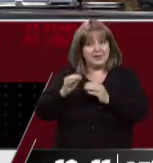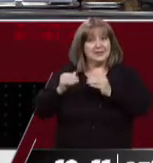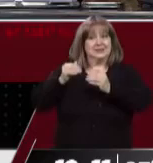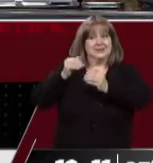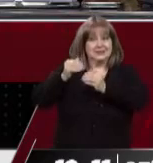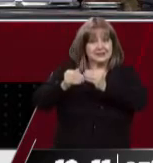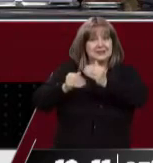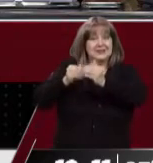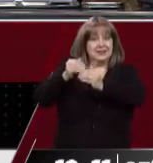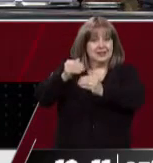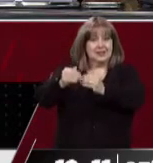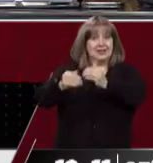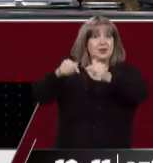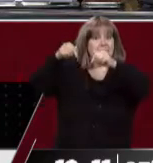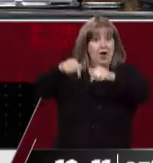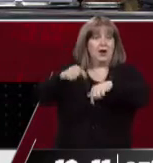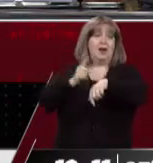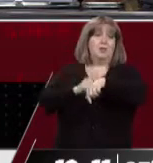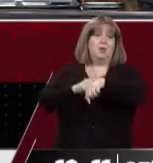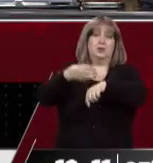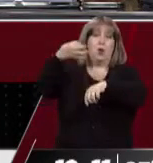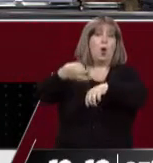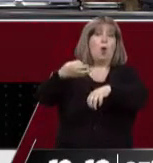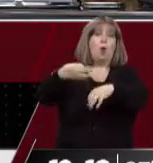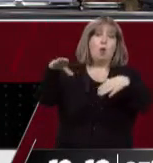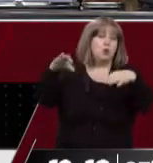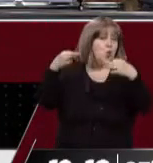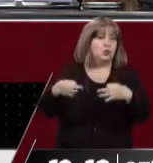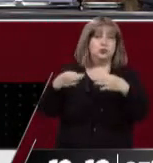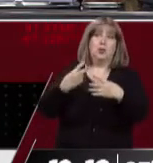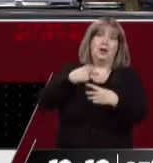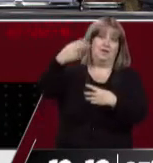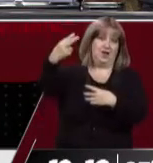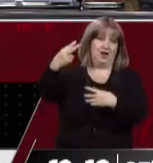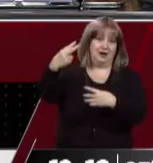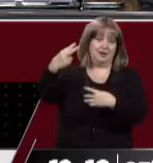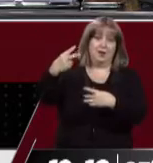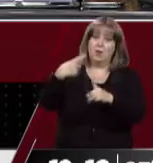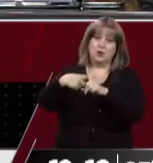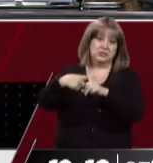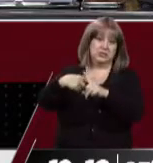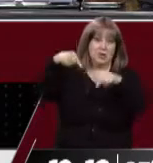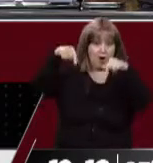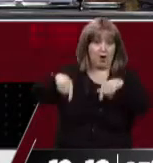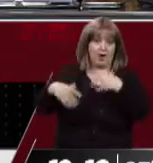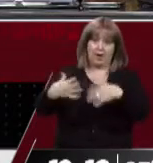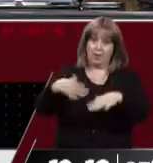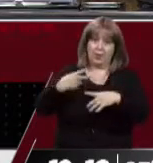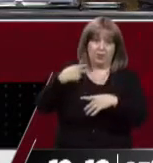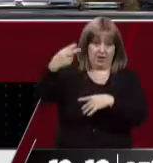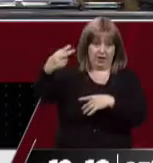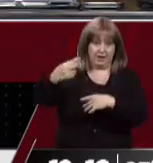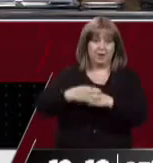mucho mejor para Beni, así que es muy positivo irnos ahora. Una pregunta